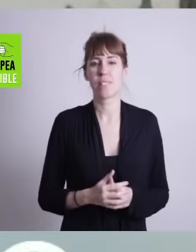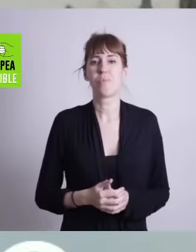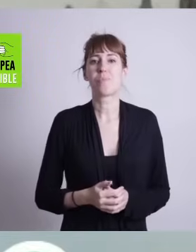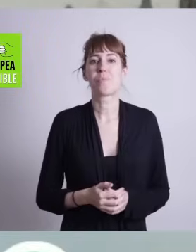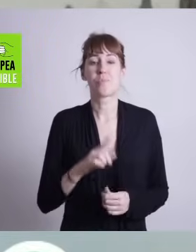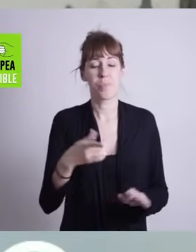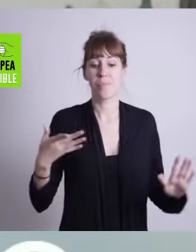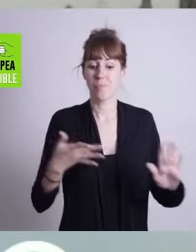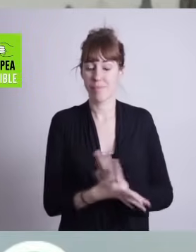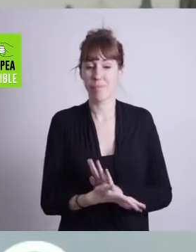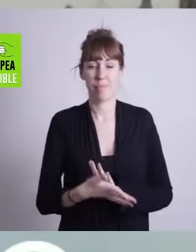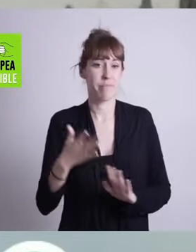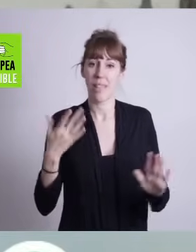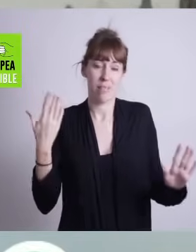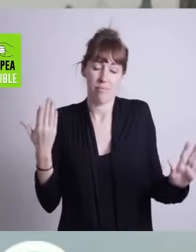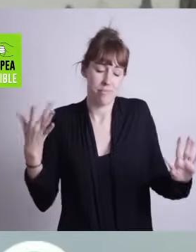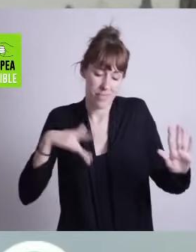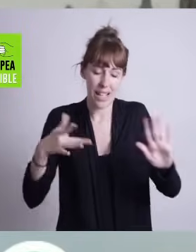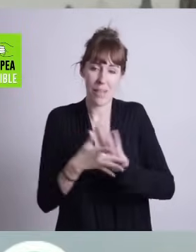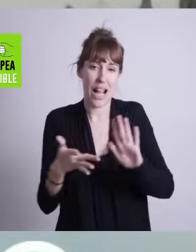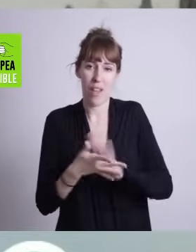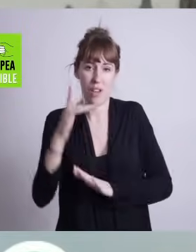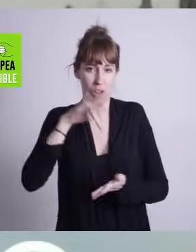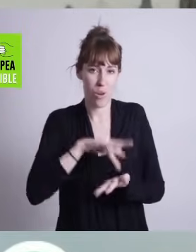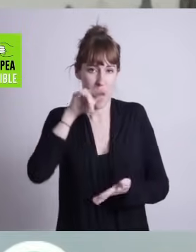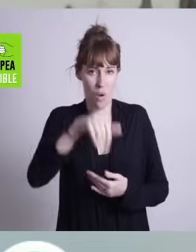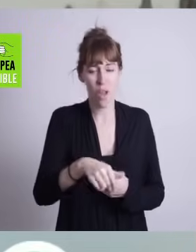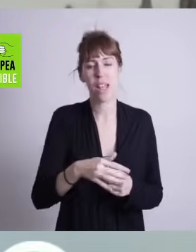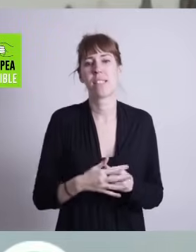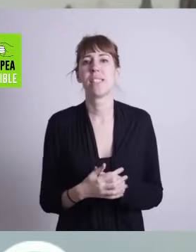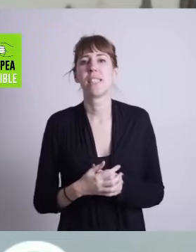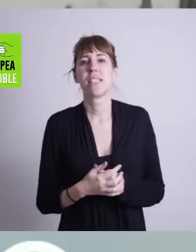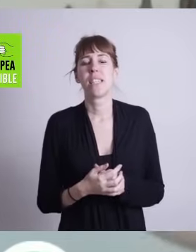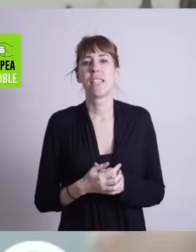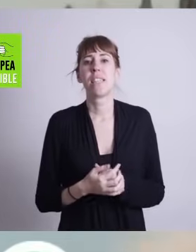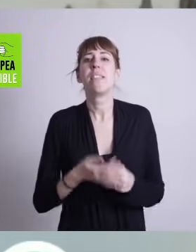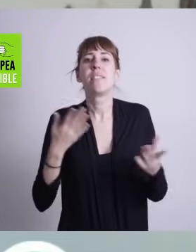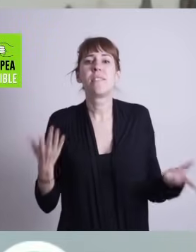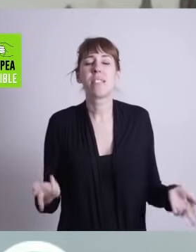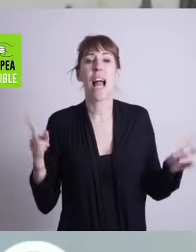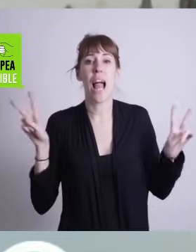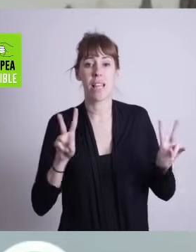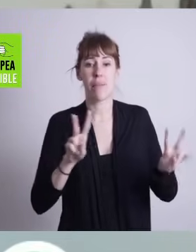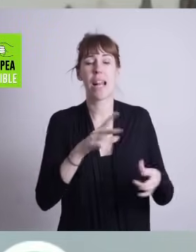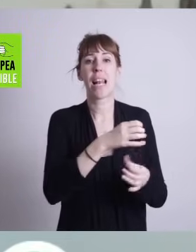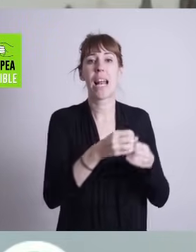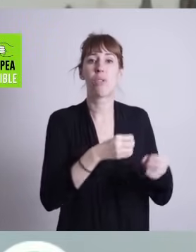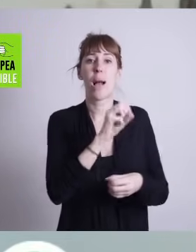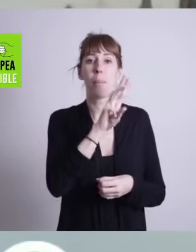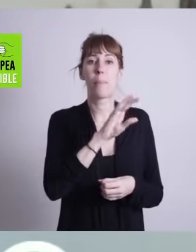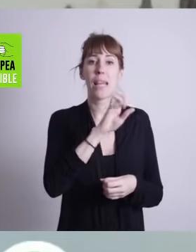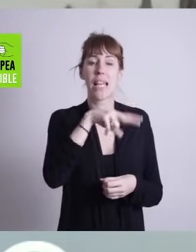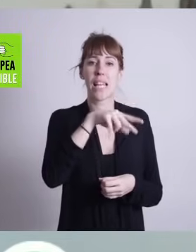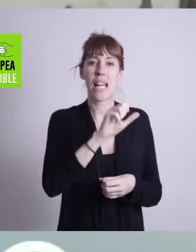Por lo tanto esta es explicación que os quería proporcionar hoy de que no solamente activar la